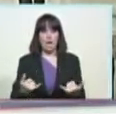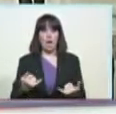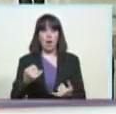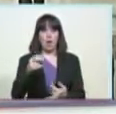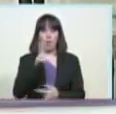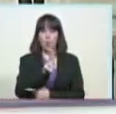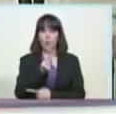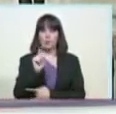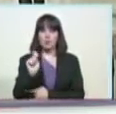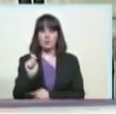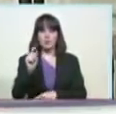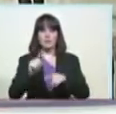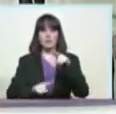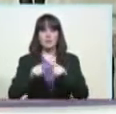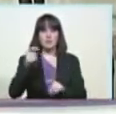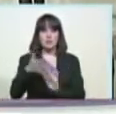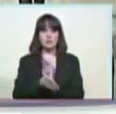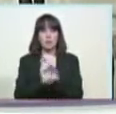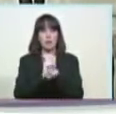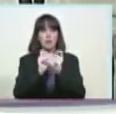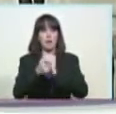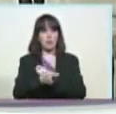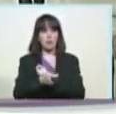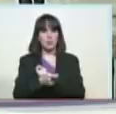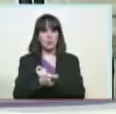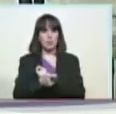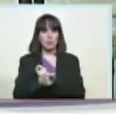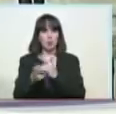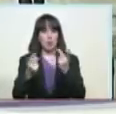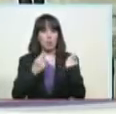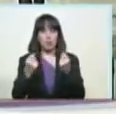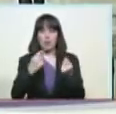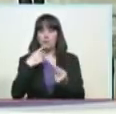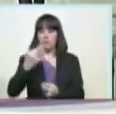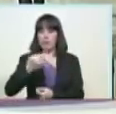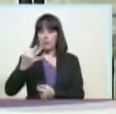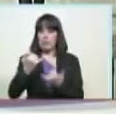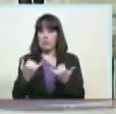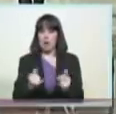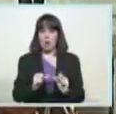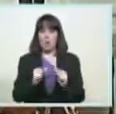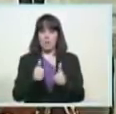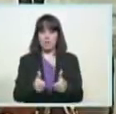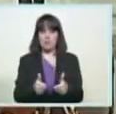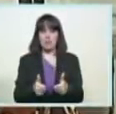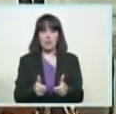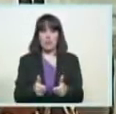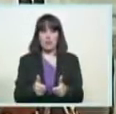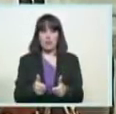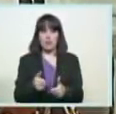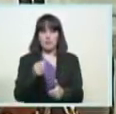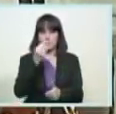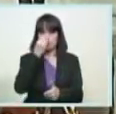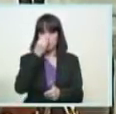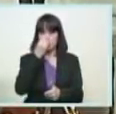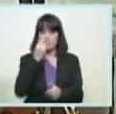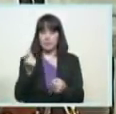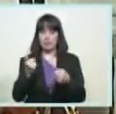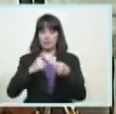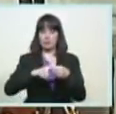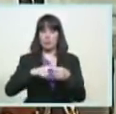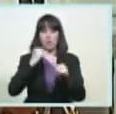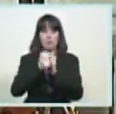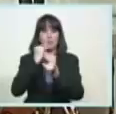monetaria nacional para la reconvención su vigencia y su anclaje a la cripto